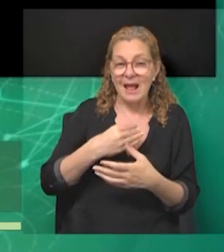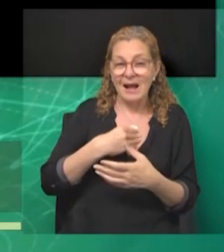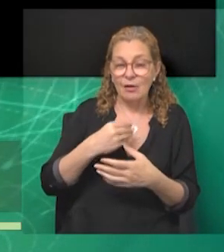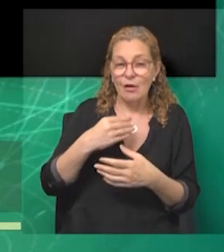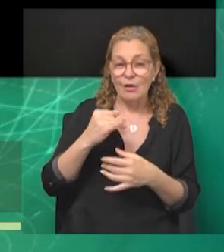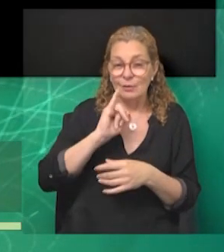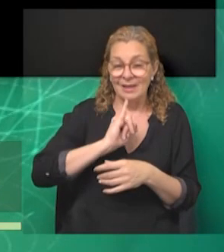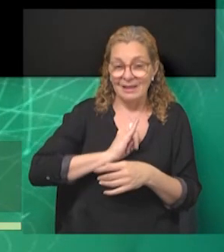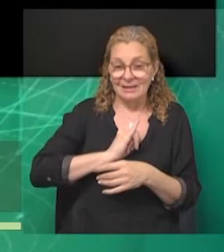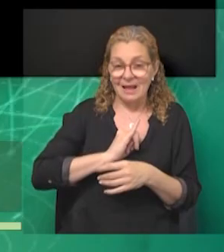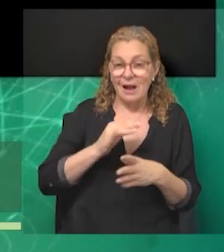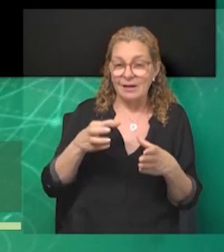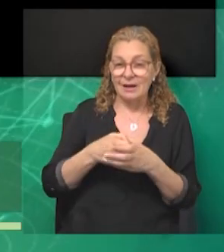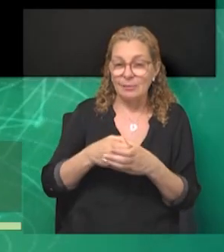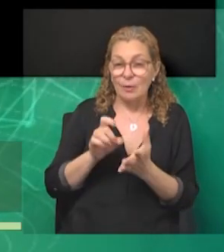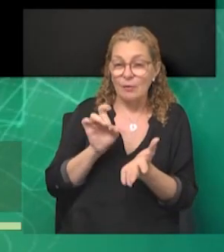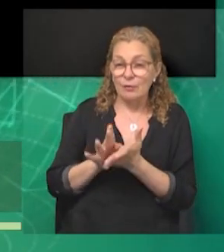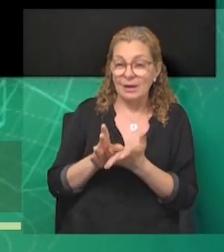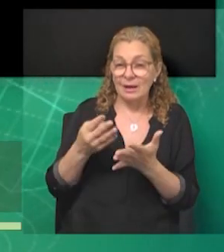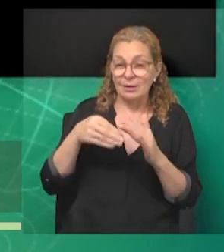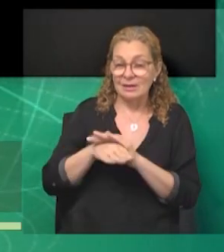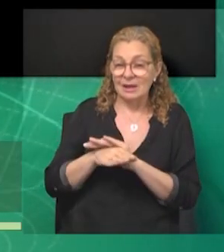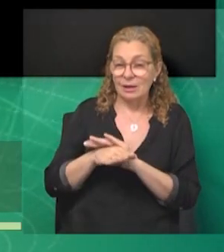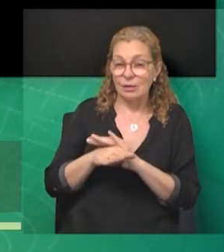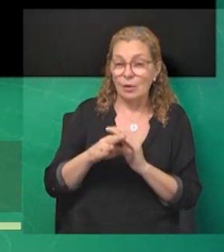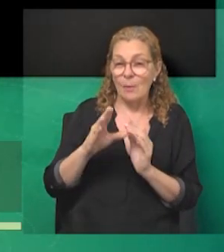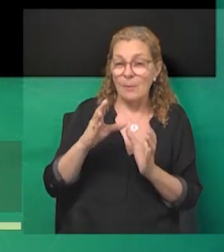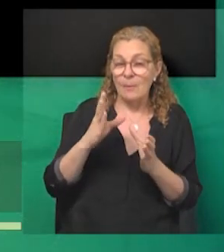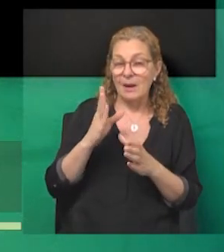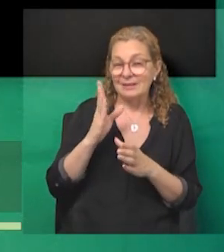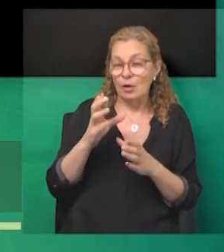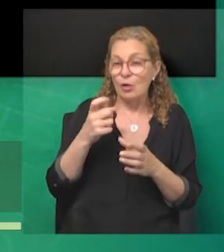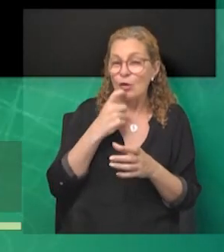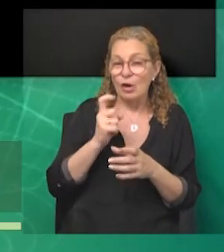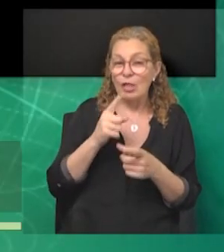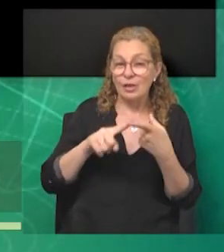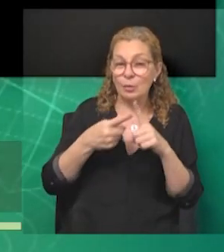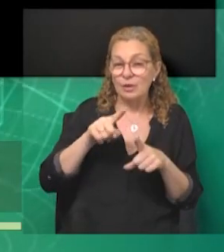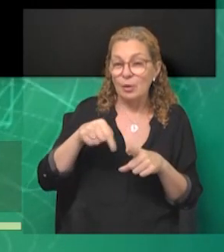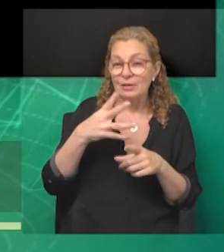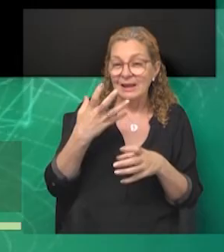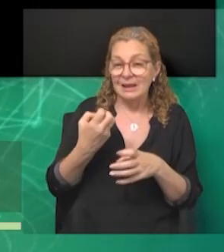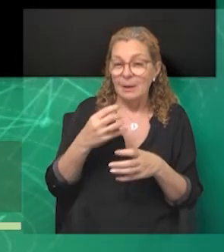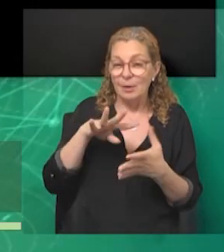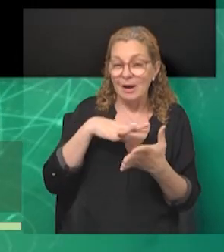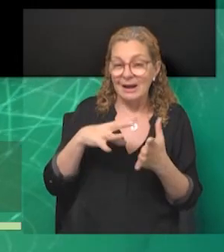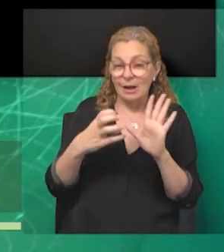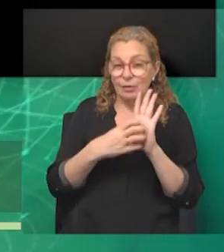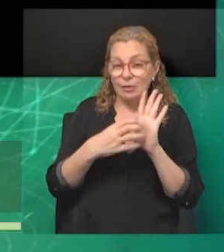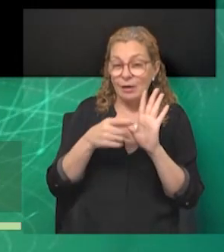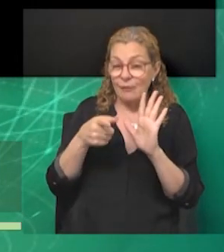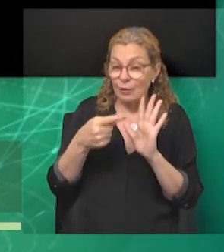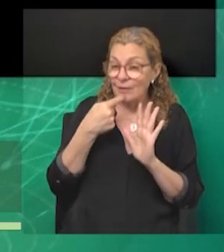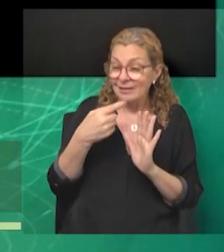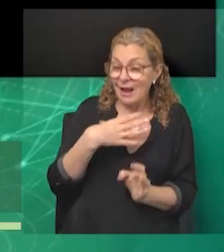es una identidad al partido nacional renuncie y no integro el partido Colorado lo discutimos donde quieras pero leé la Constitución ahora vos nos vas a